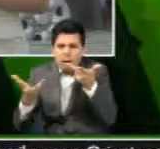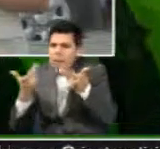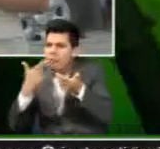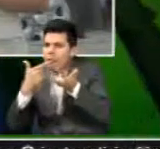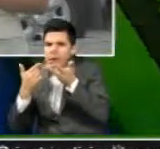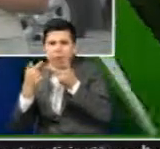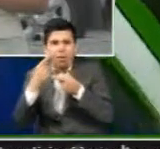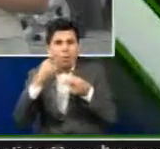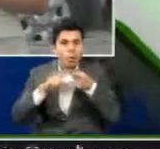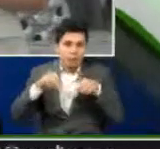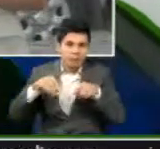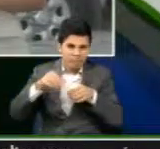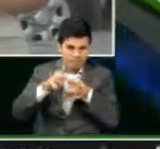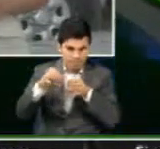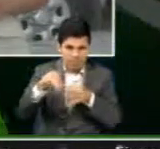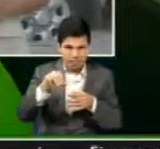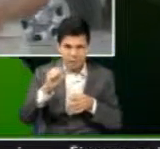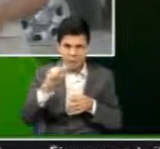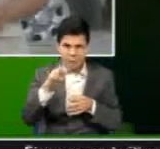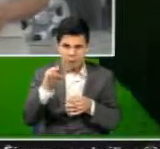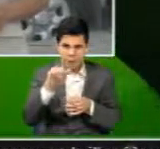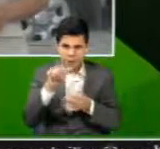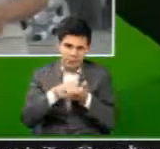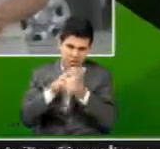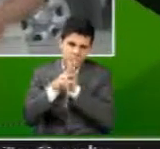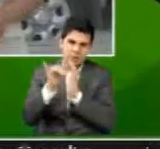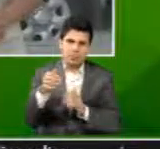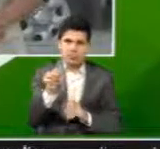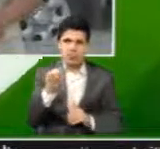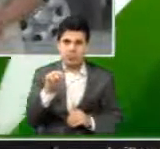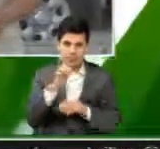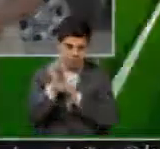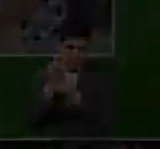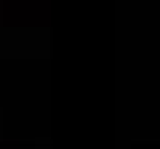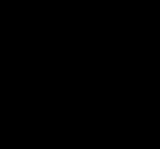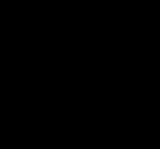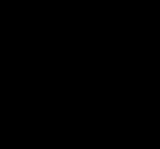registrados allí en la vía Matanza. Es la información con la cámara de Jaime Rojas, Carmen Mejía, Oriente Noticias.